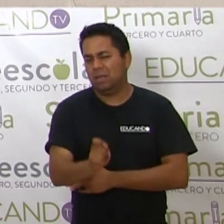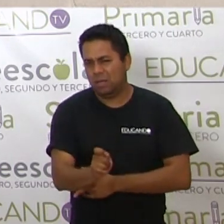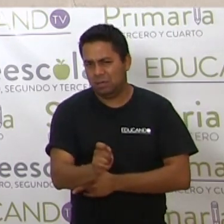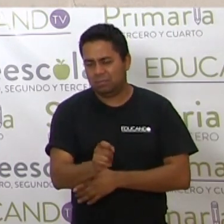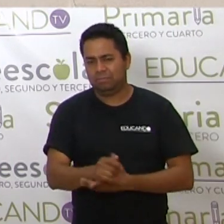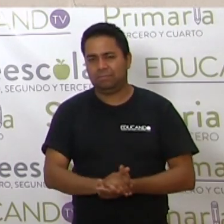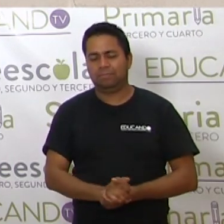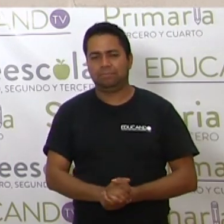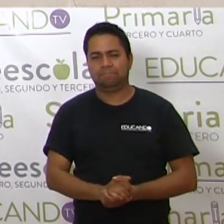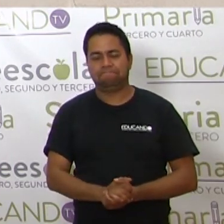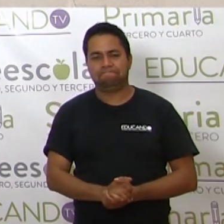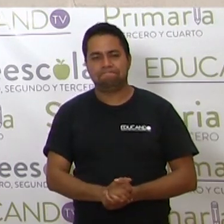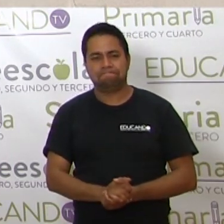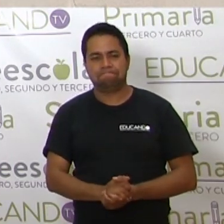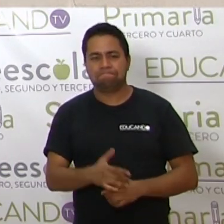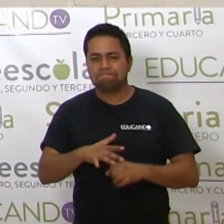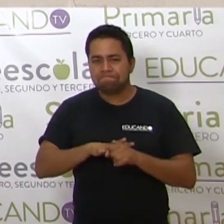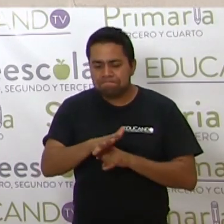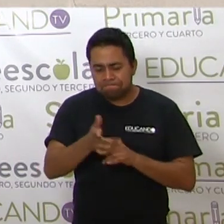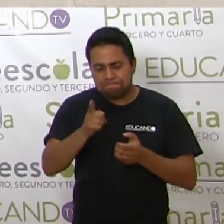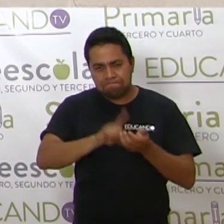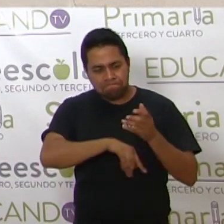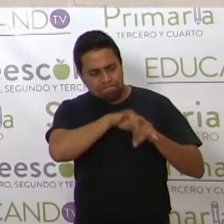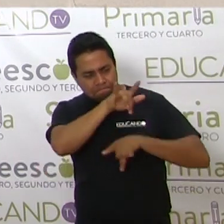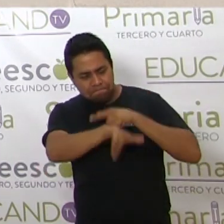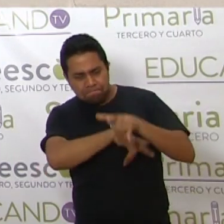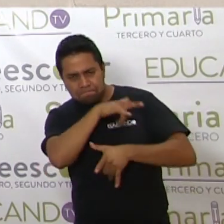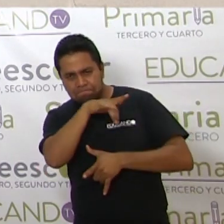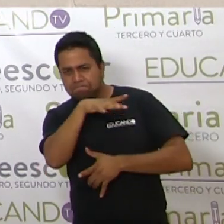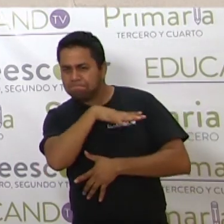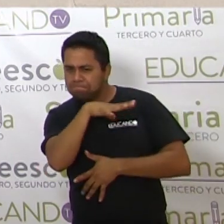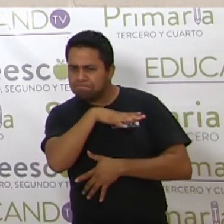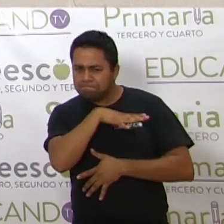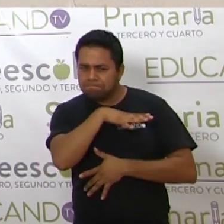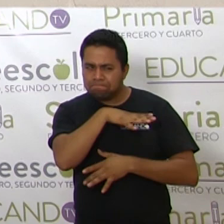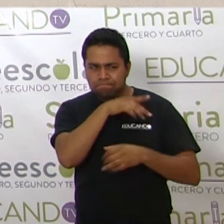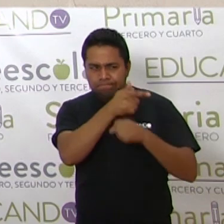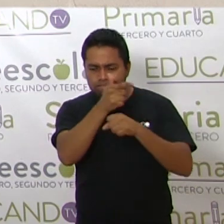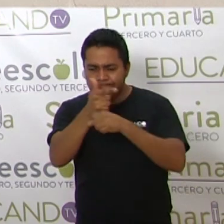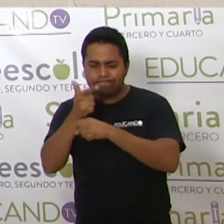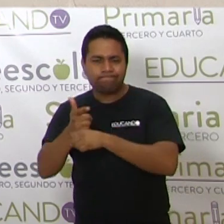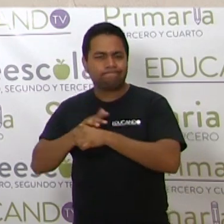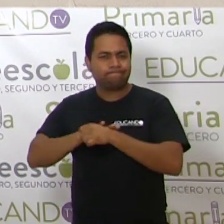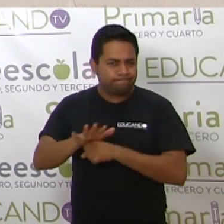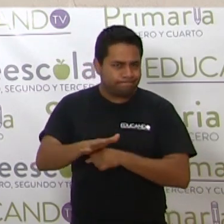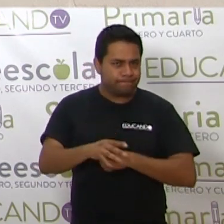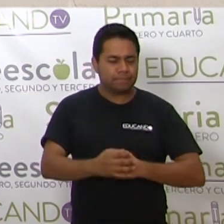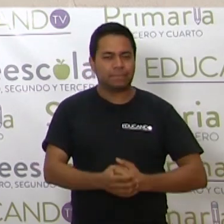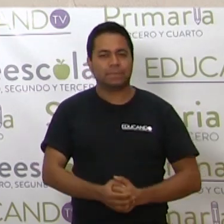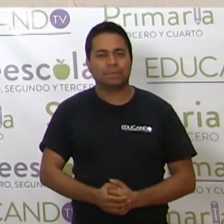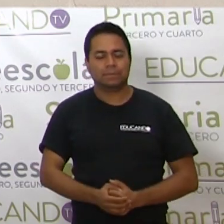a ver qué podemos encontrar en una feria